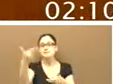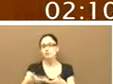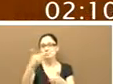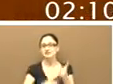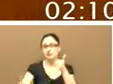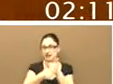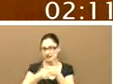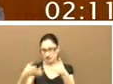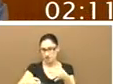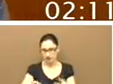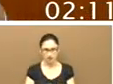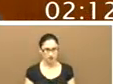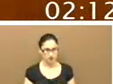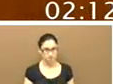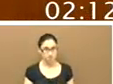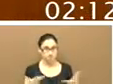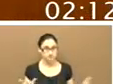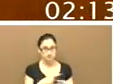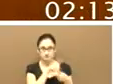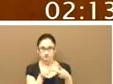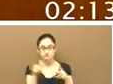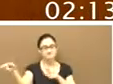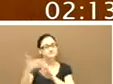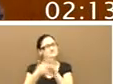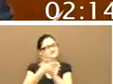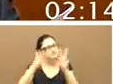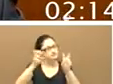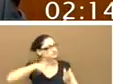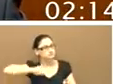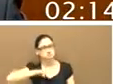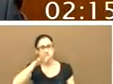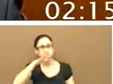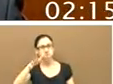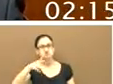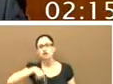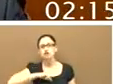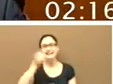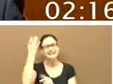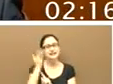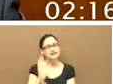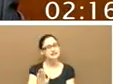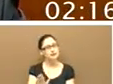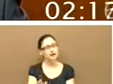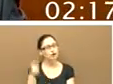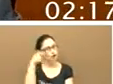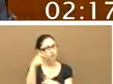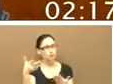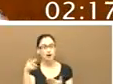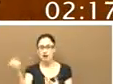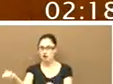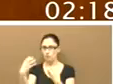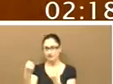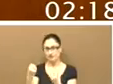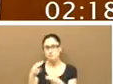ustedes en segundo lugar ¿por qué hablan de lo nuestro? si aquí nosotros la iniciativa la hemos traído para que nos cuenten cuál es la política general de la